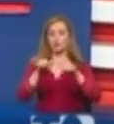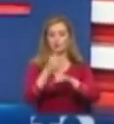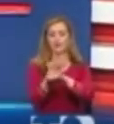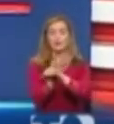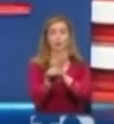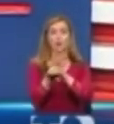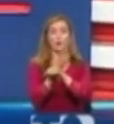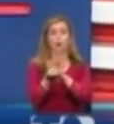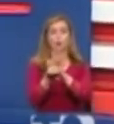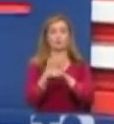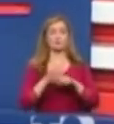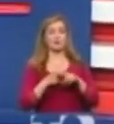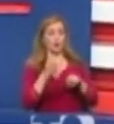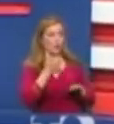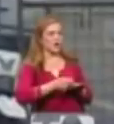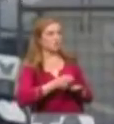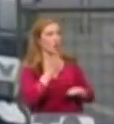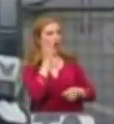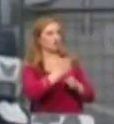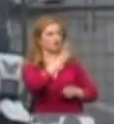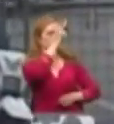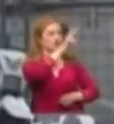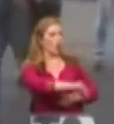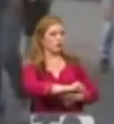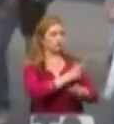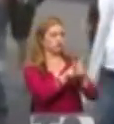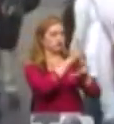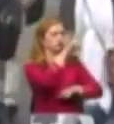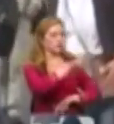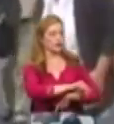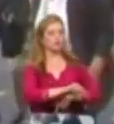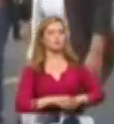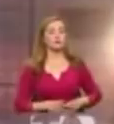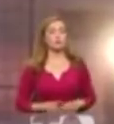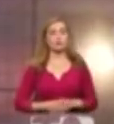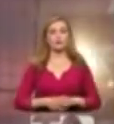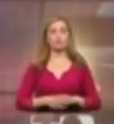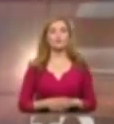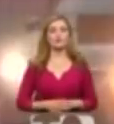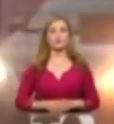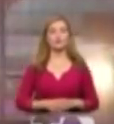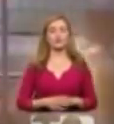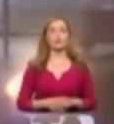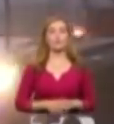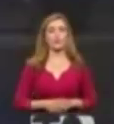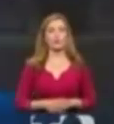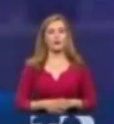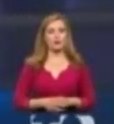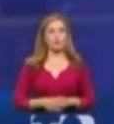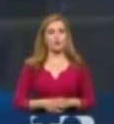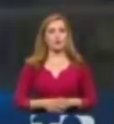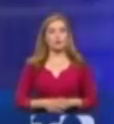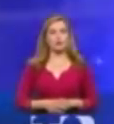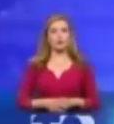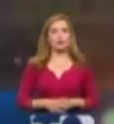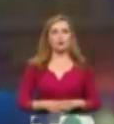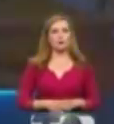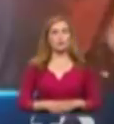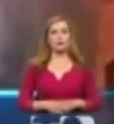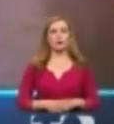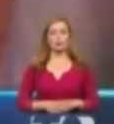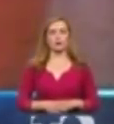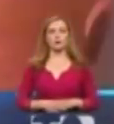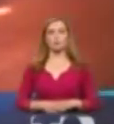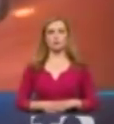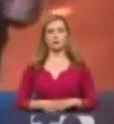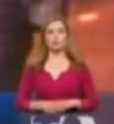de 5 horas. En el Centro de Rehabilitación Social de Cotopaxi fue negado el pedido de habeas corpus que fue